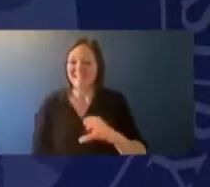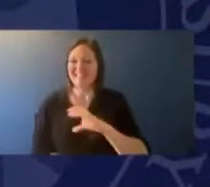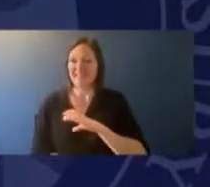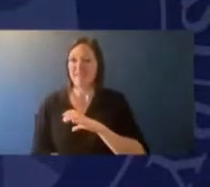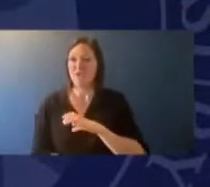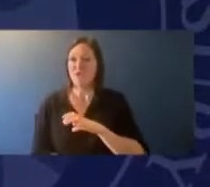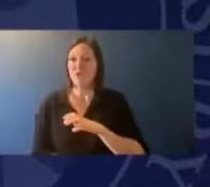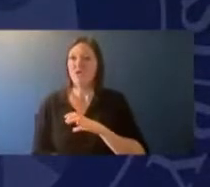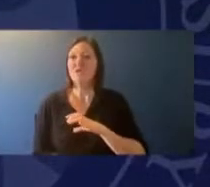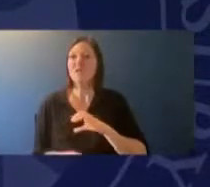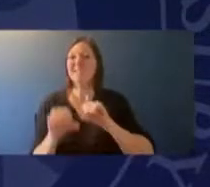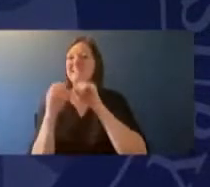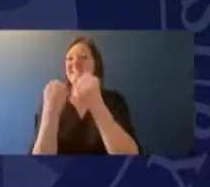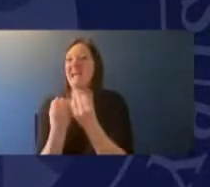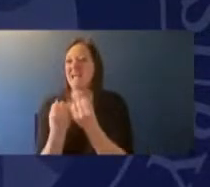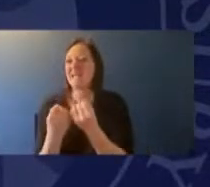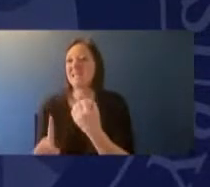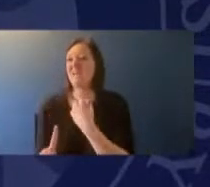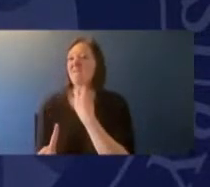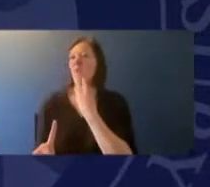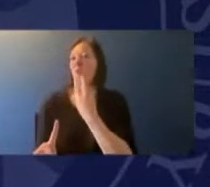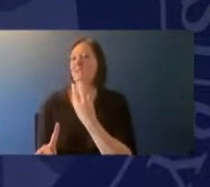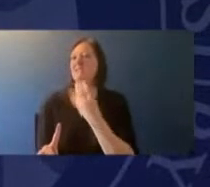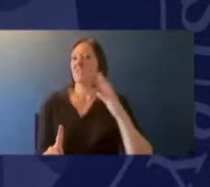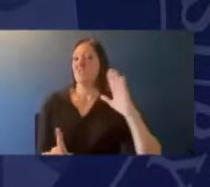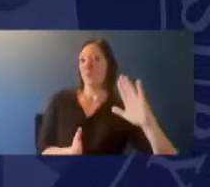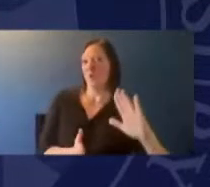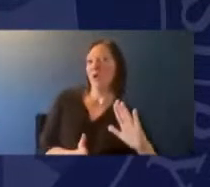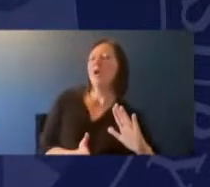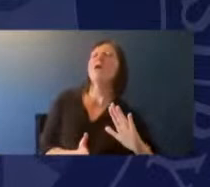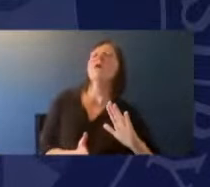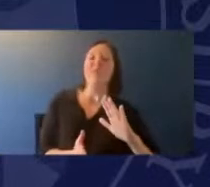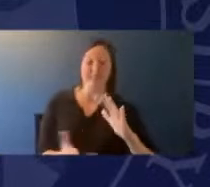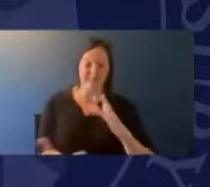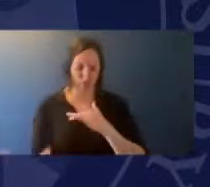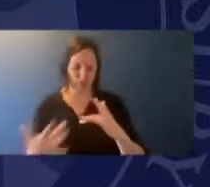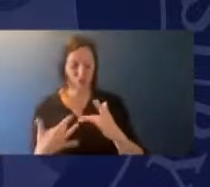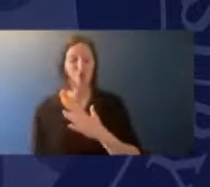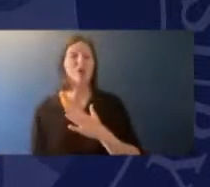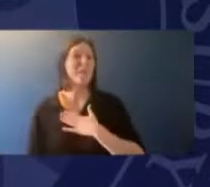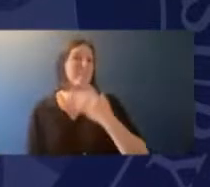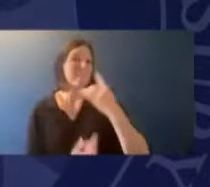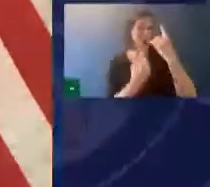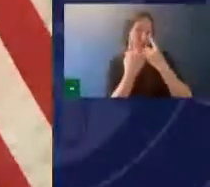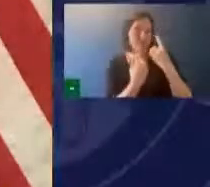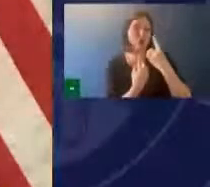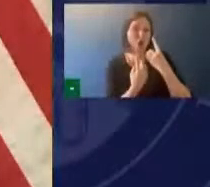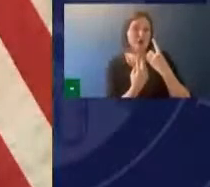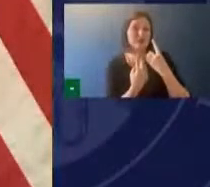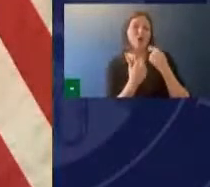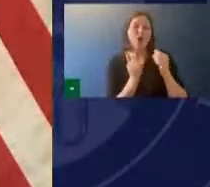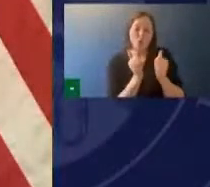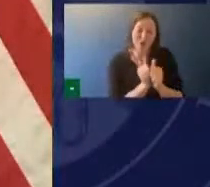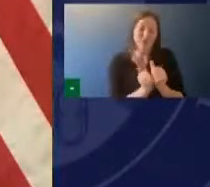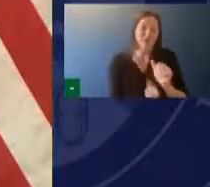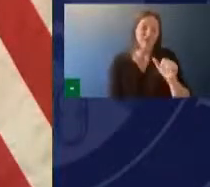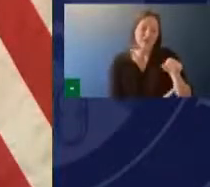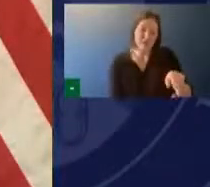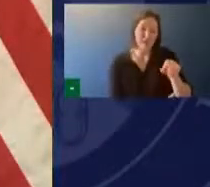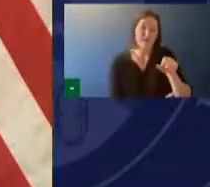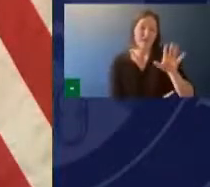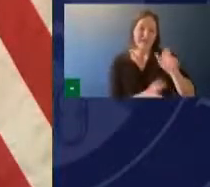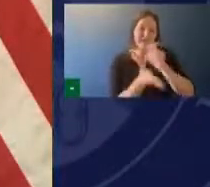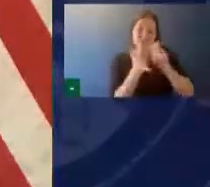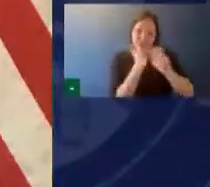voices is a matter of great concern. My own thoughts with Mr. Gershkovich. Bueno, como pueden